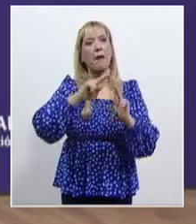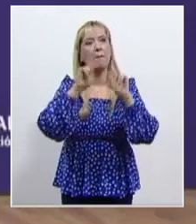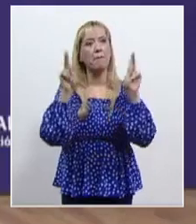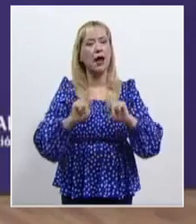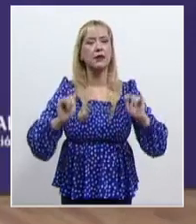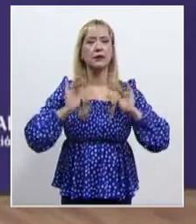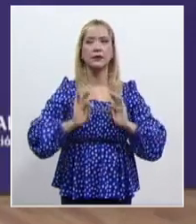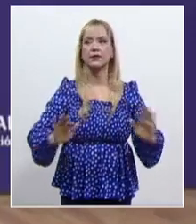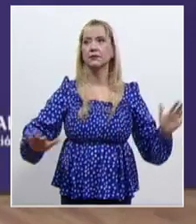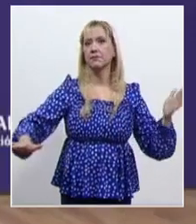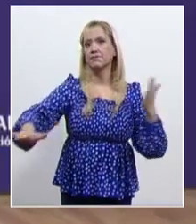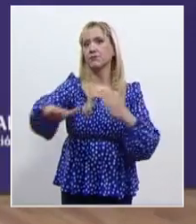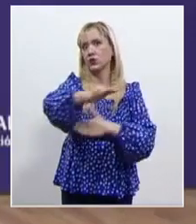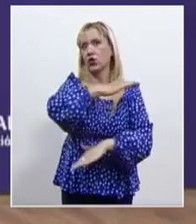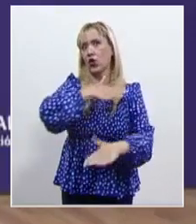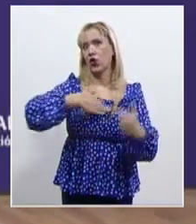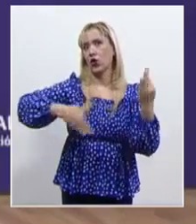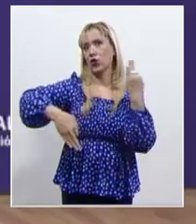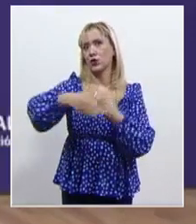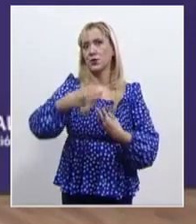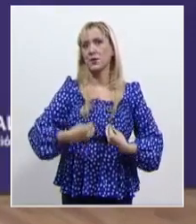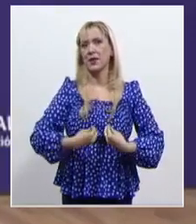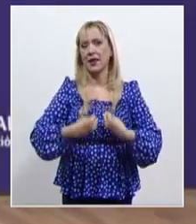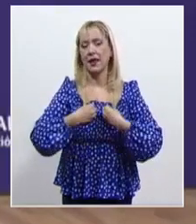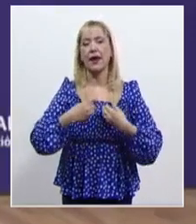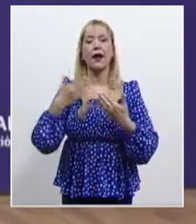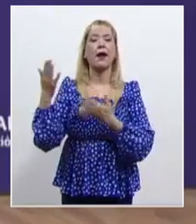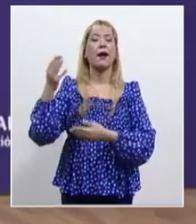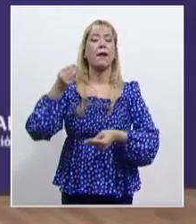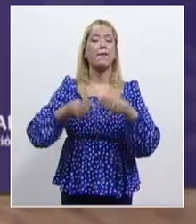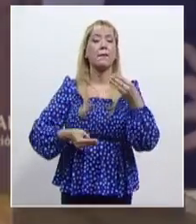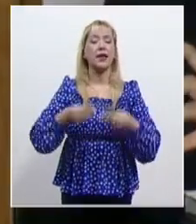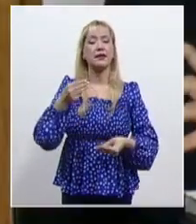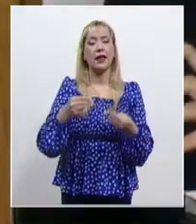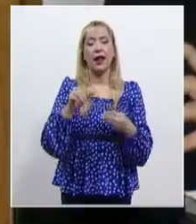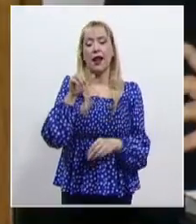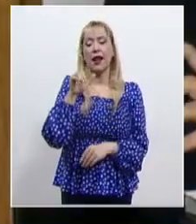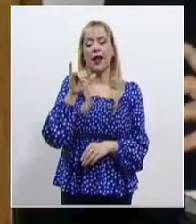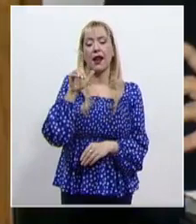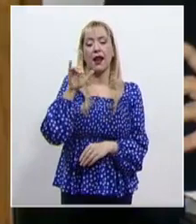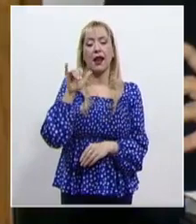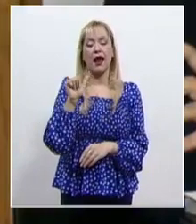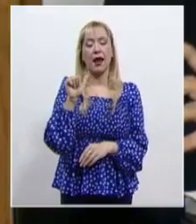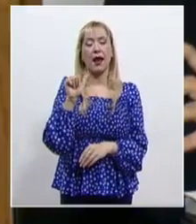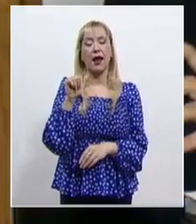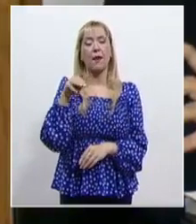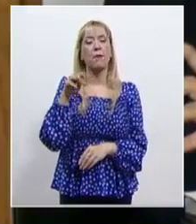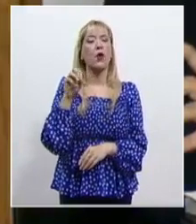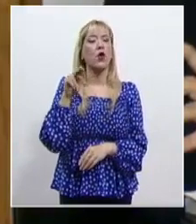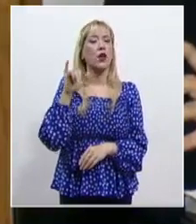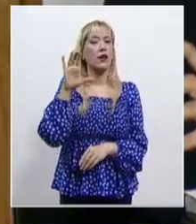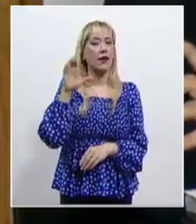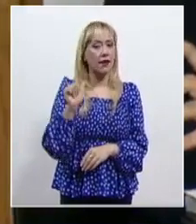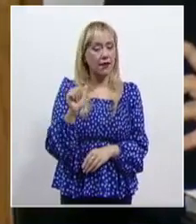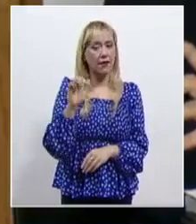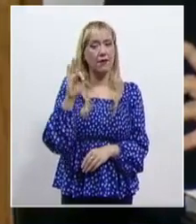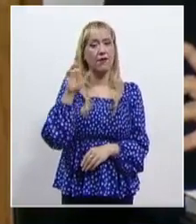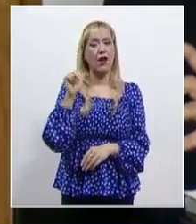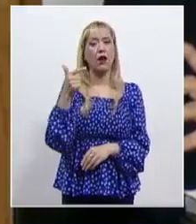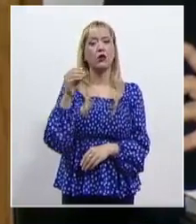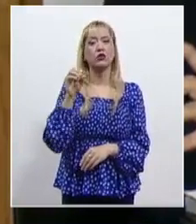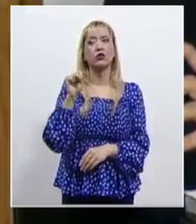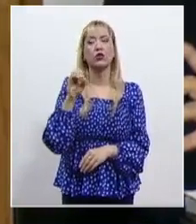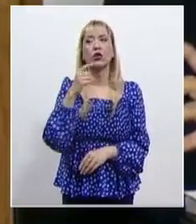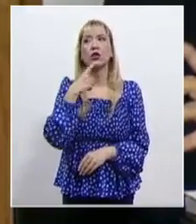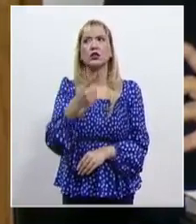La magistrada Mónica Aralizo Fragoso destacó que la justicia electoral se ha convertido en eje de la estabilidad del